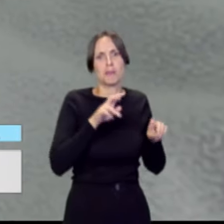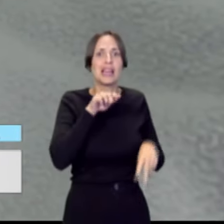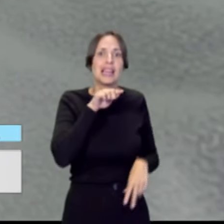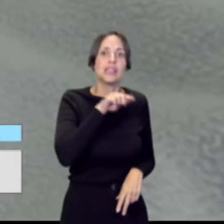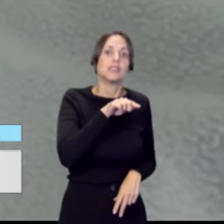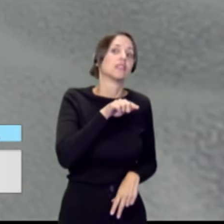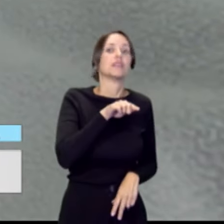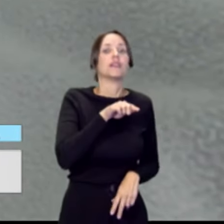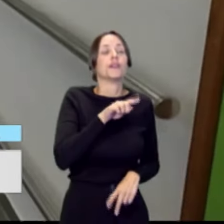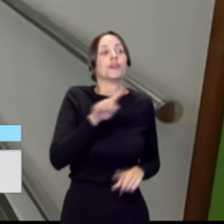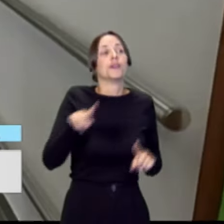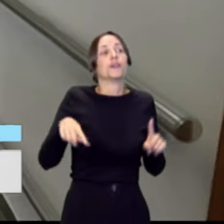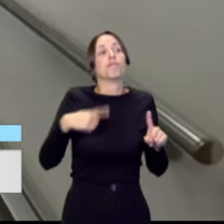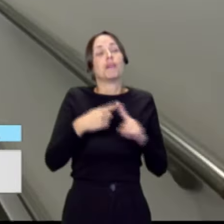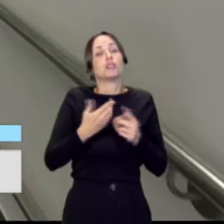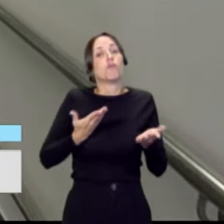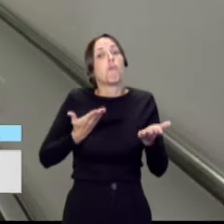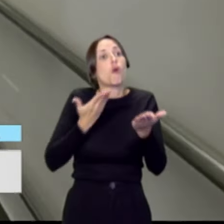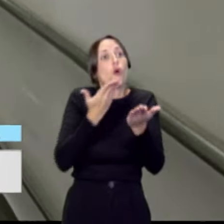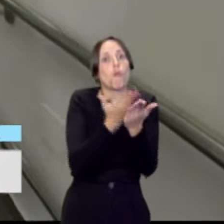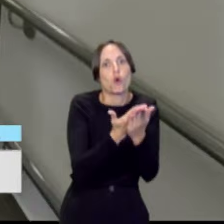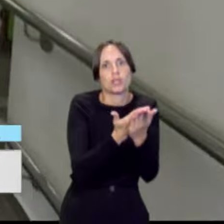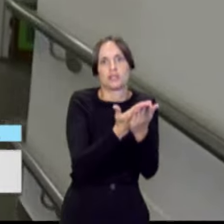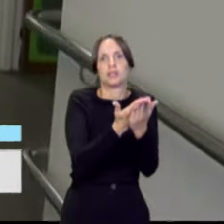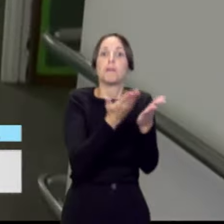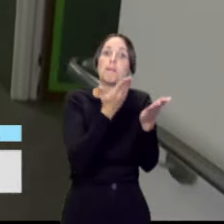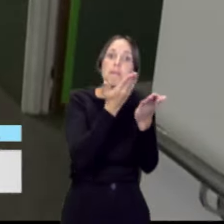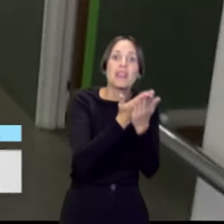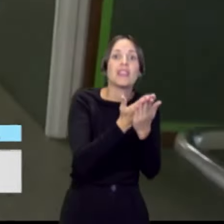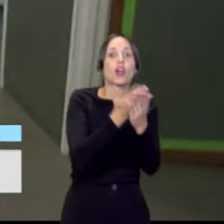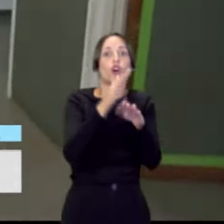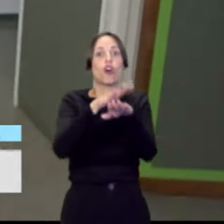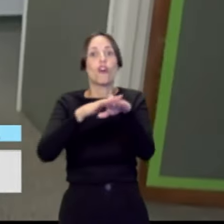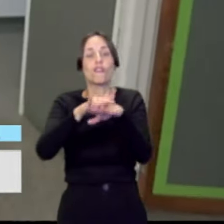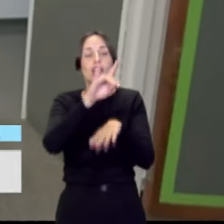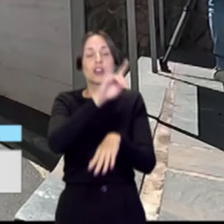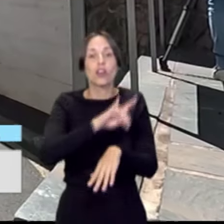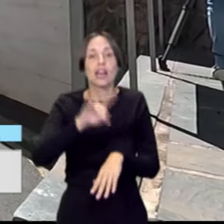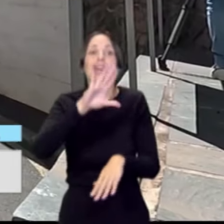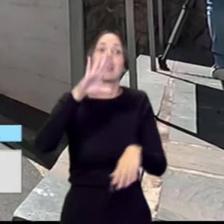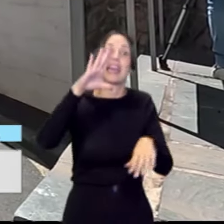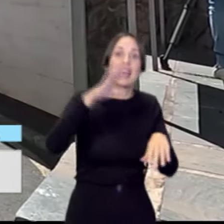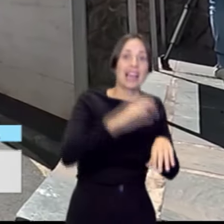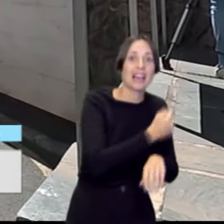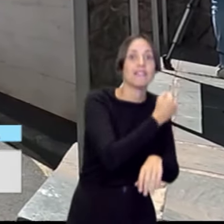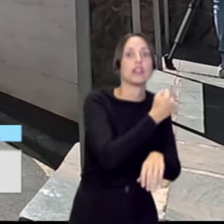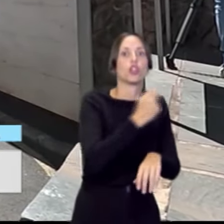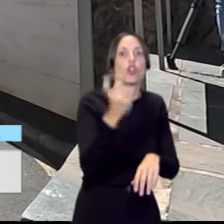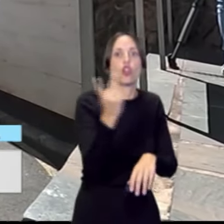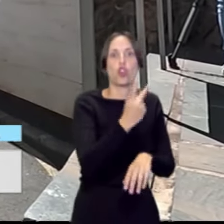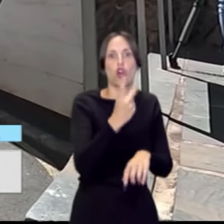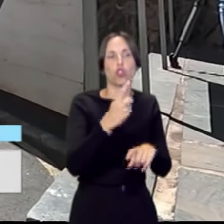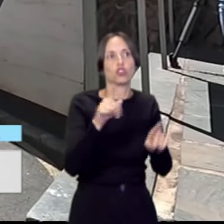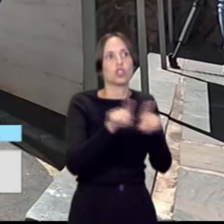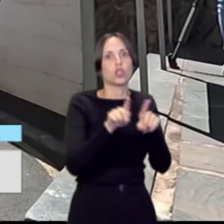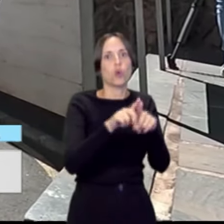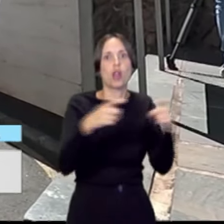hiciera un consorcio Gobierno de Canarias, Cabildo, que es el que realmente tiene